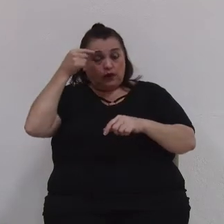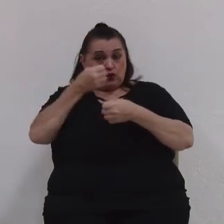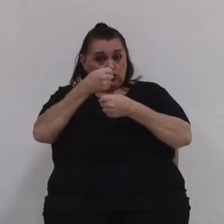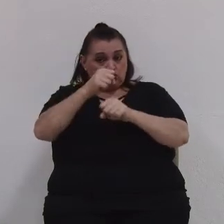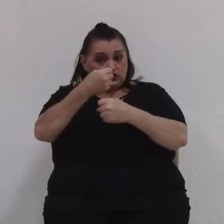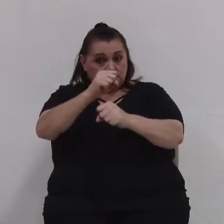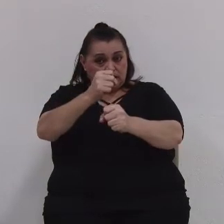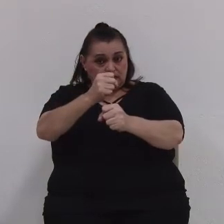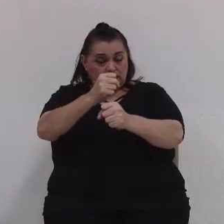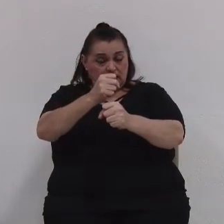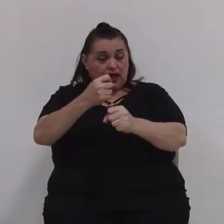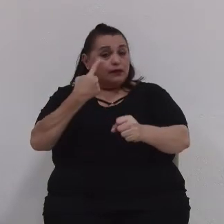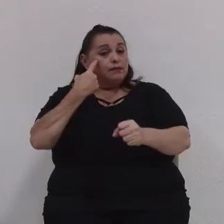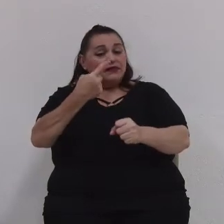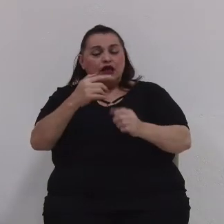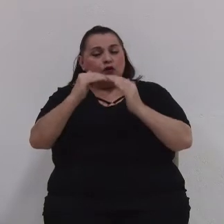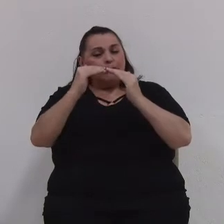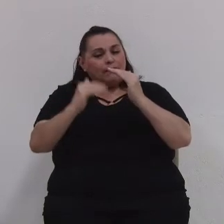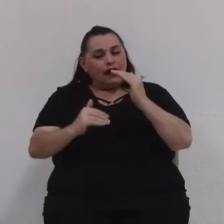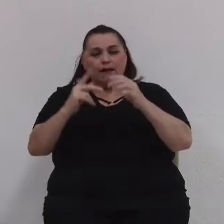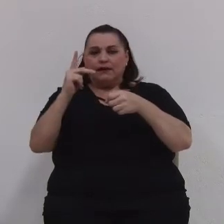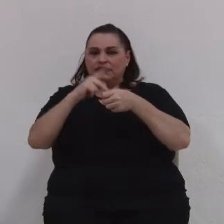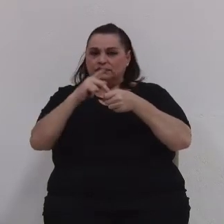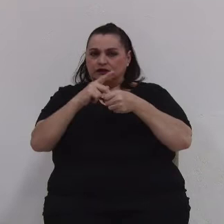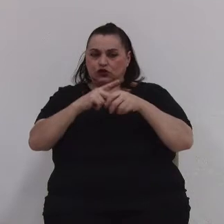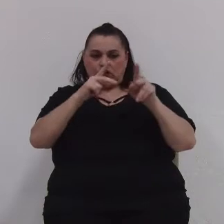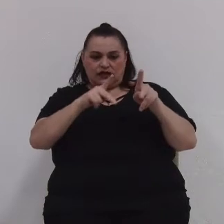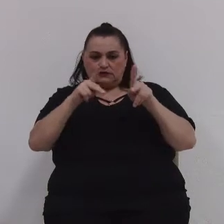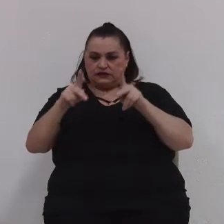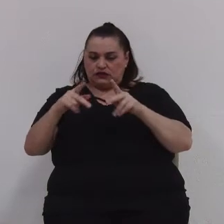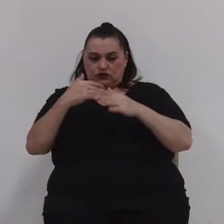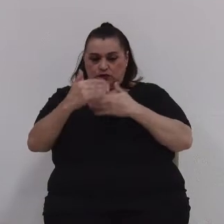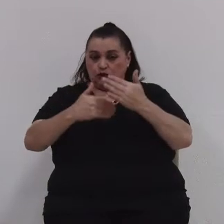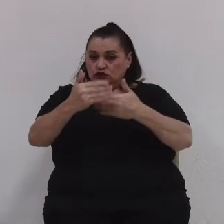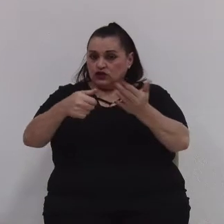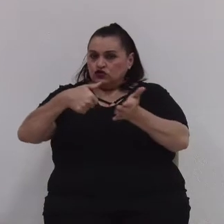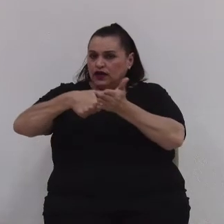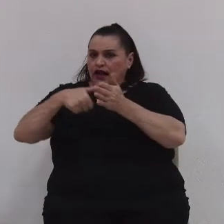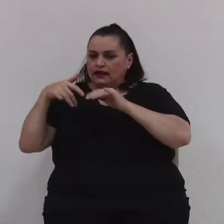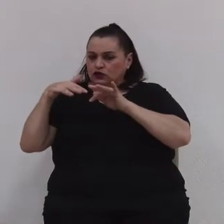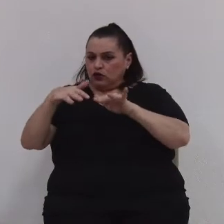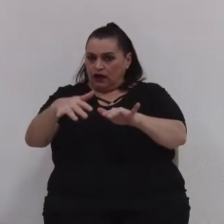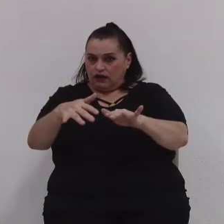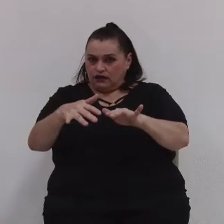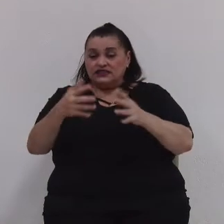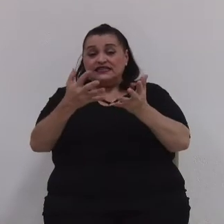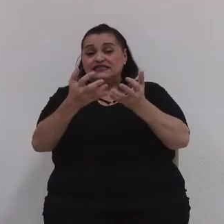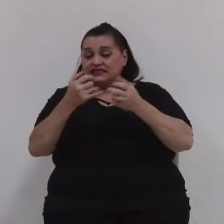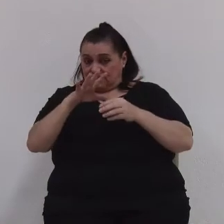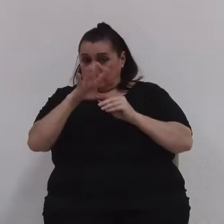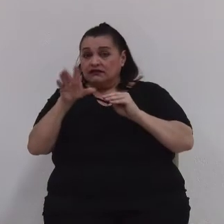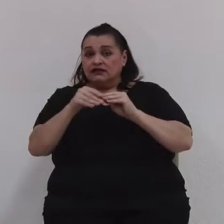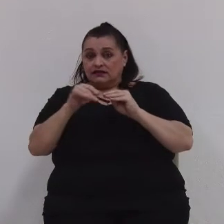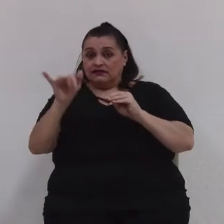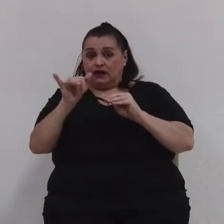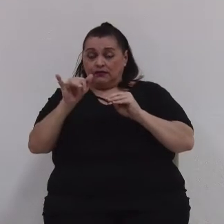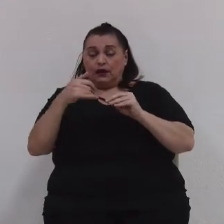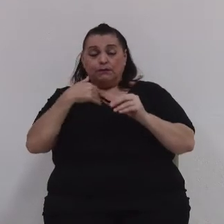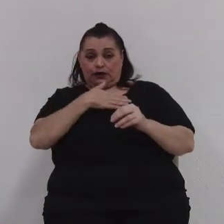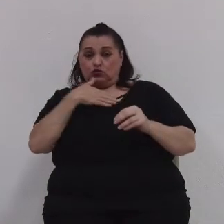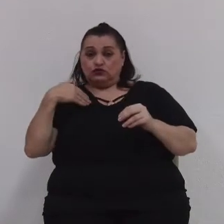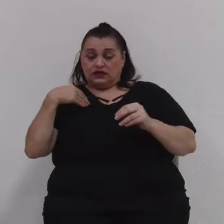especialmente considerando la baja participación de las personas en estos procesos electorales? Y quisiera añadir también, o me gustaría que